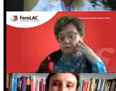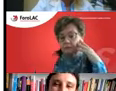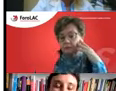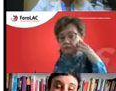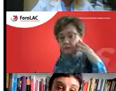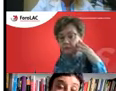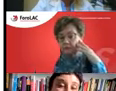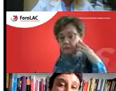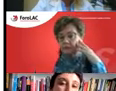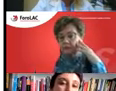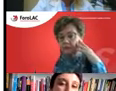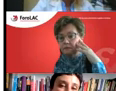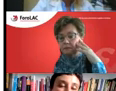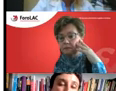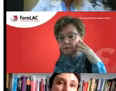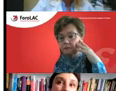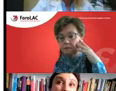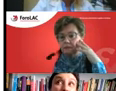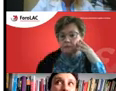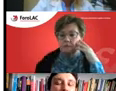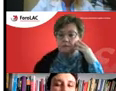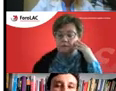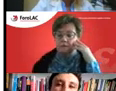estamos en el Senado de la Nación, vamos por...